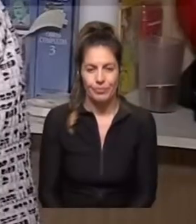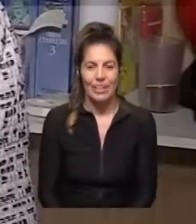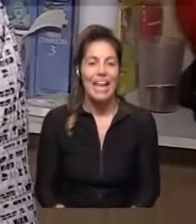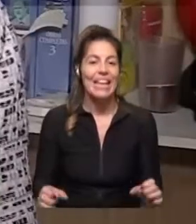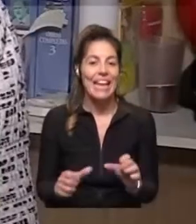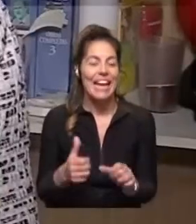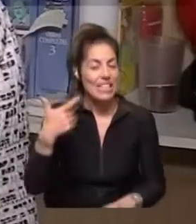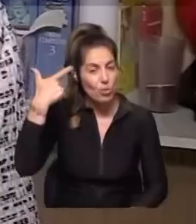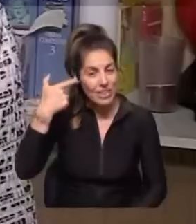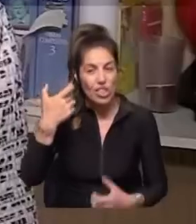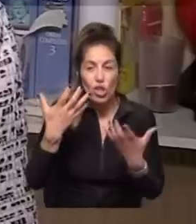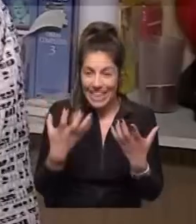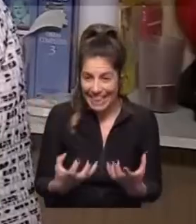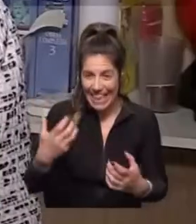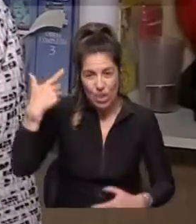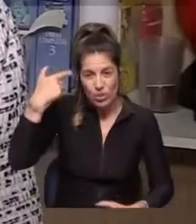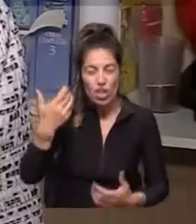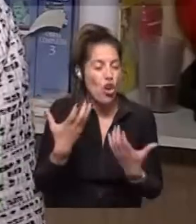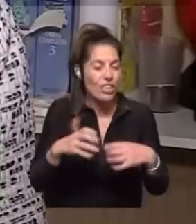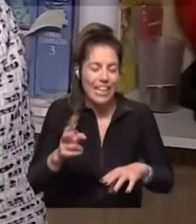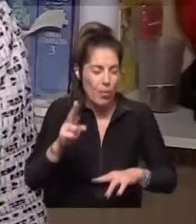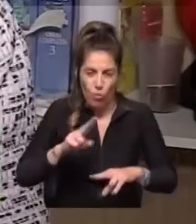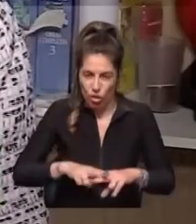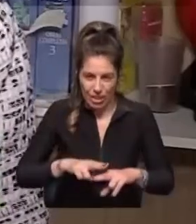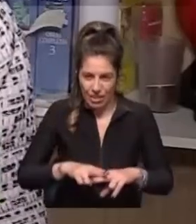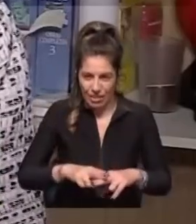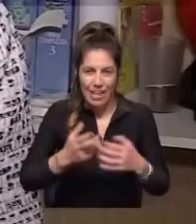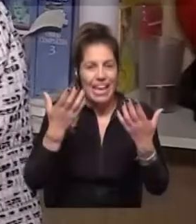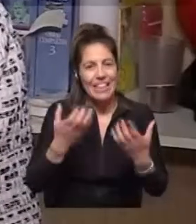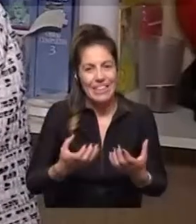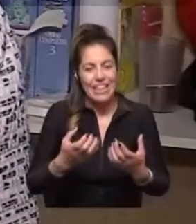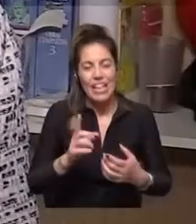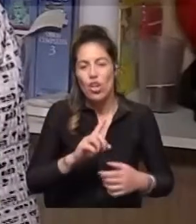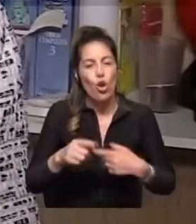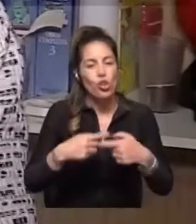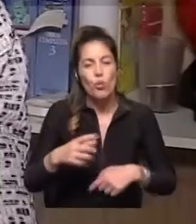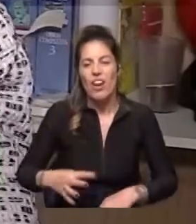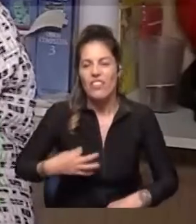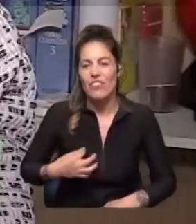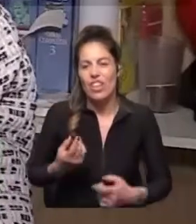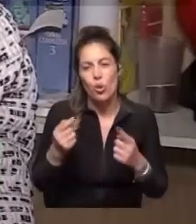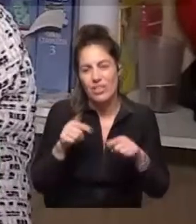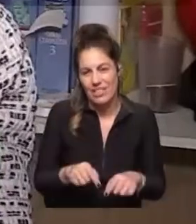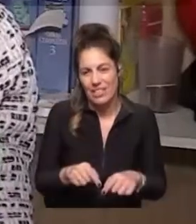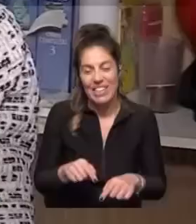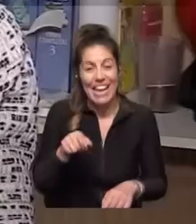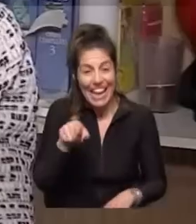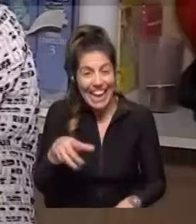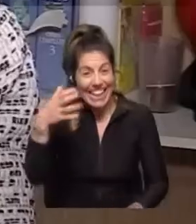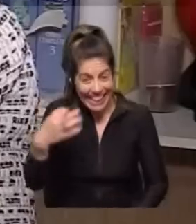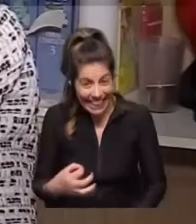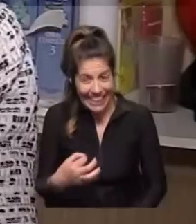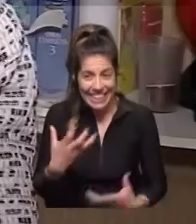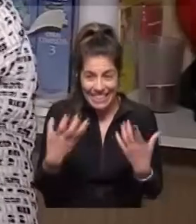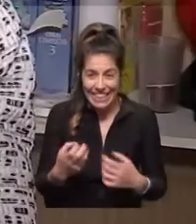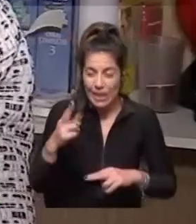comete suicidio o intento de suicidio no quiere morir quiere dejar de vivir así él cree que se quiere morir Pero